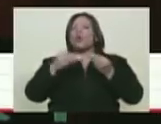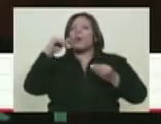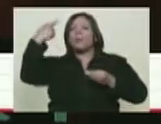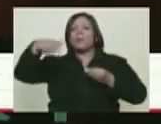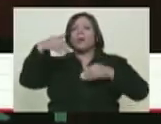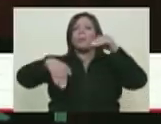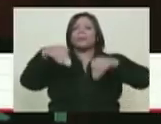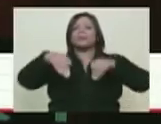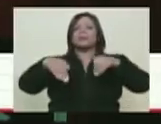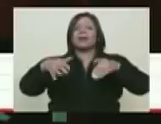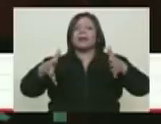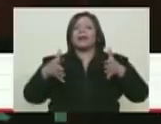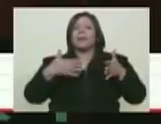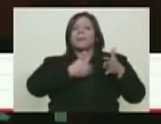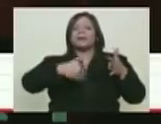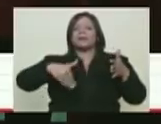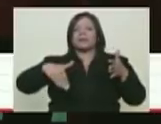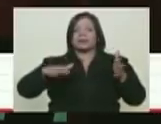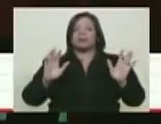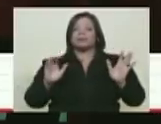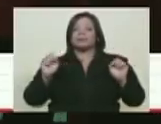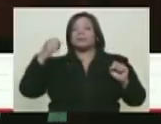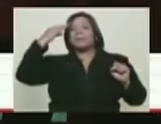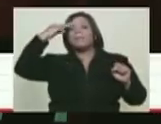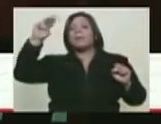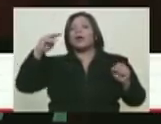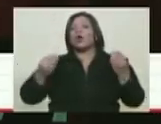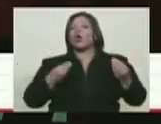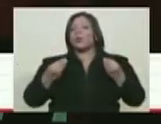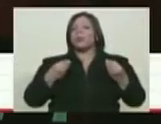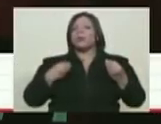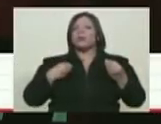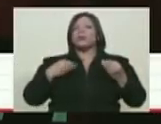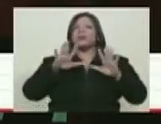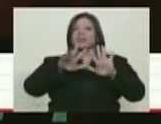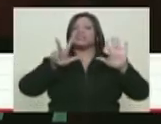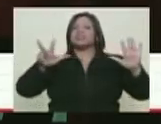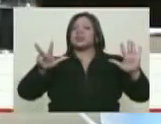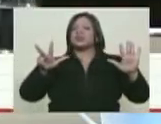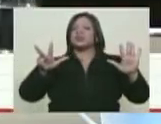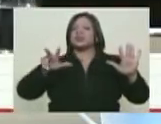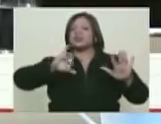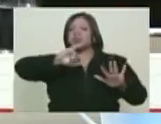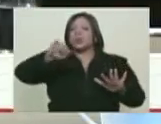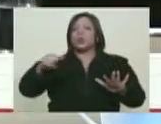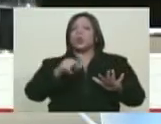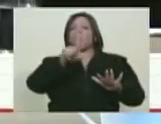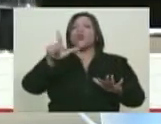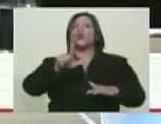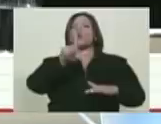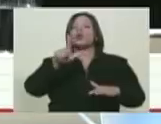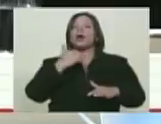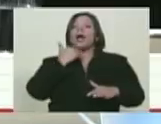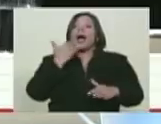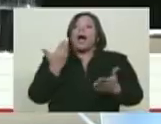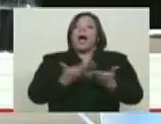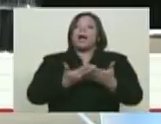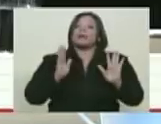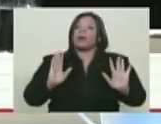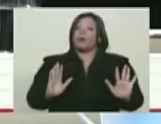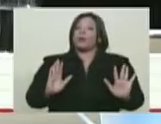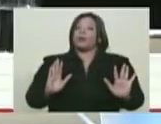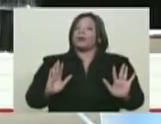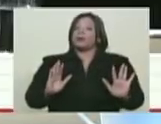elecciones presidenciales. Me imagino que en México, ¿no? Y, sí, yo creo en el 18. Julio del 18. Yo, hasta ahora, la